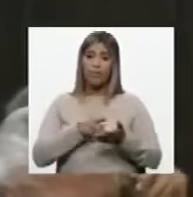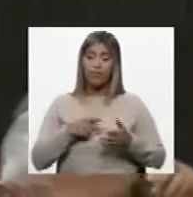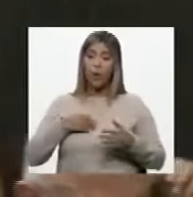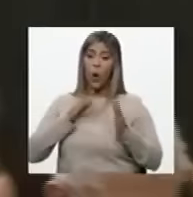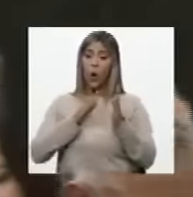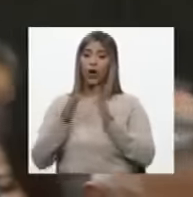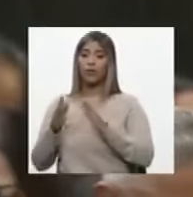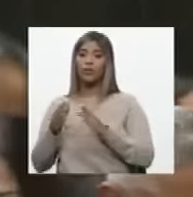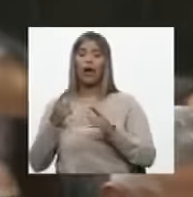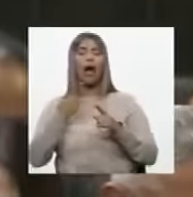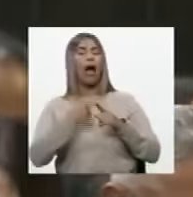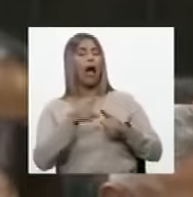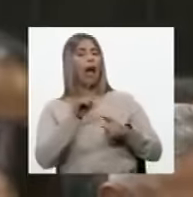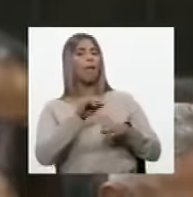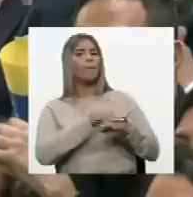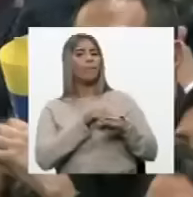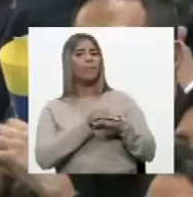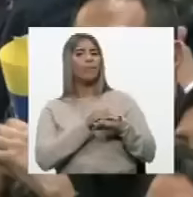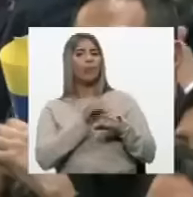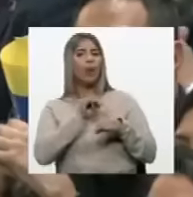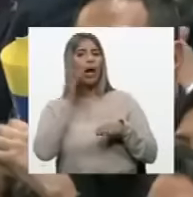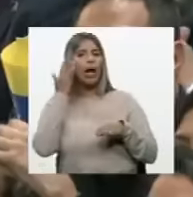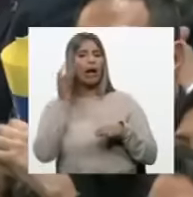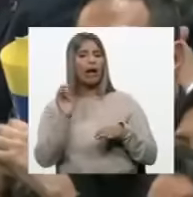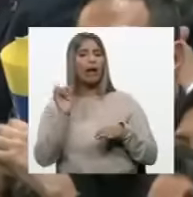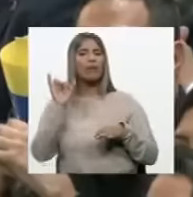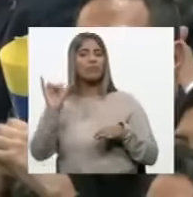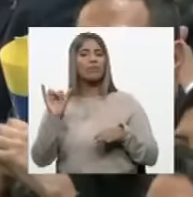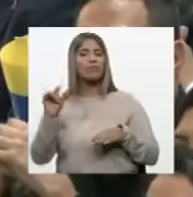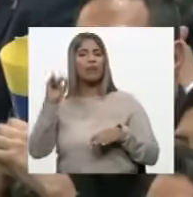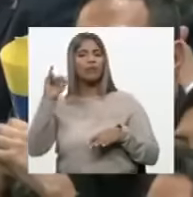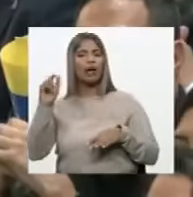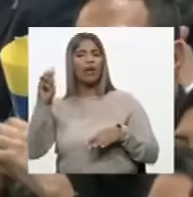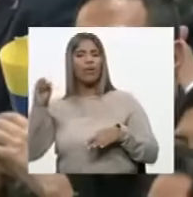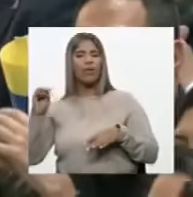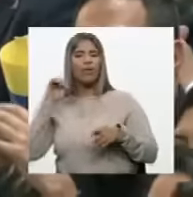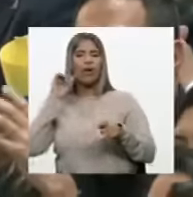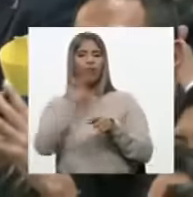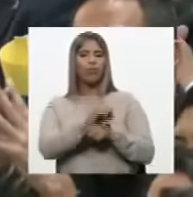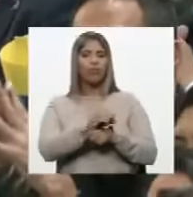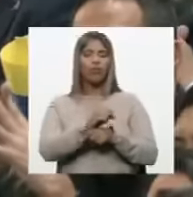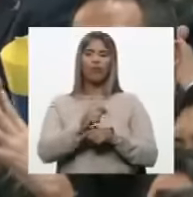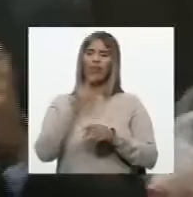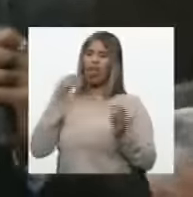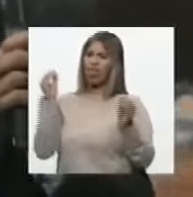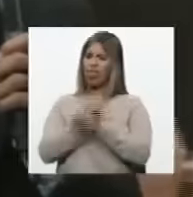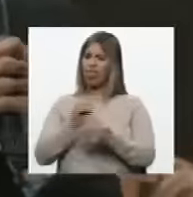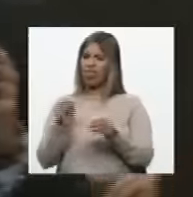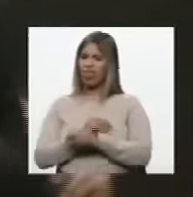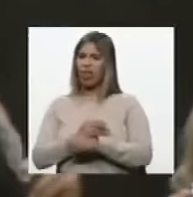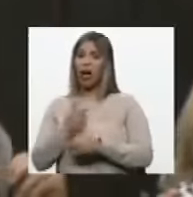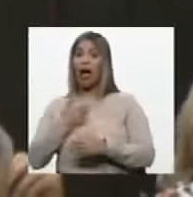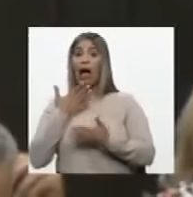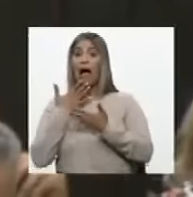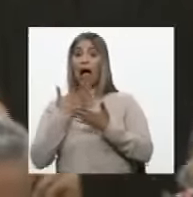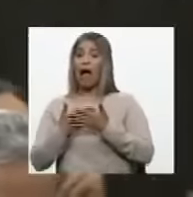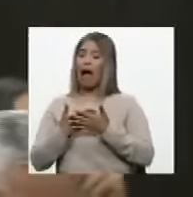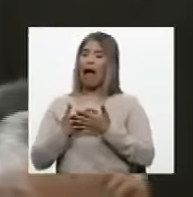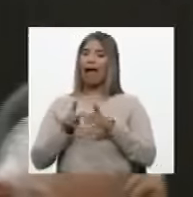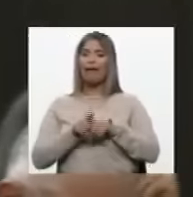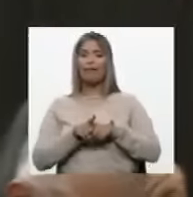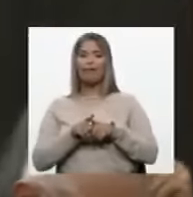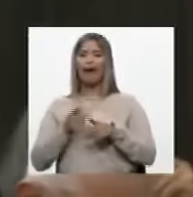organización. Ah, perdón, creo que fue Isaías Medina Angarita quien también lo derogó. ¡Ay, es antidemocrático! ¡Caramba, presidente!